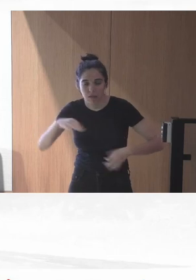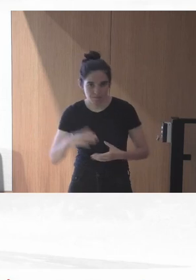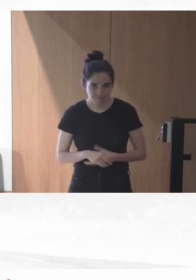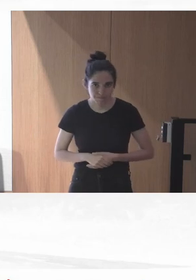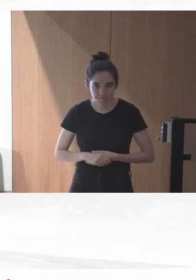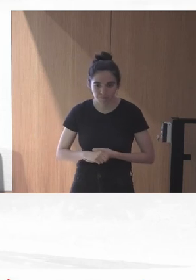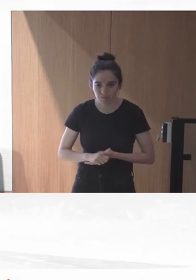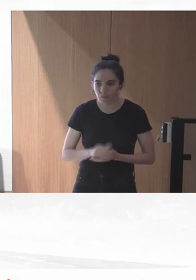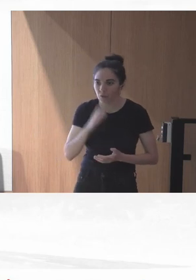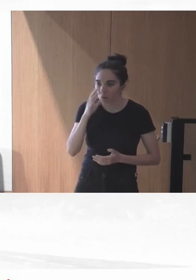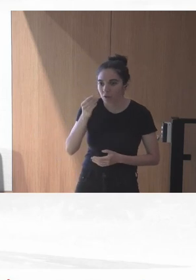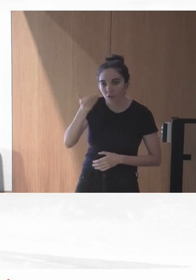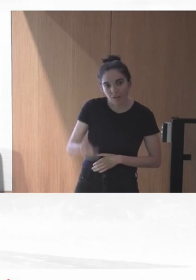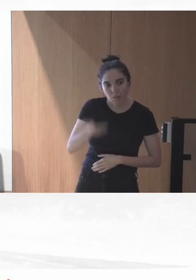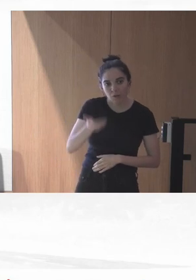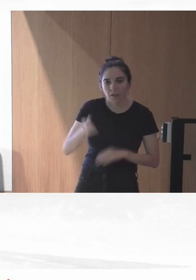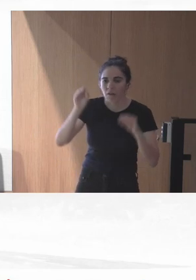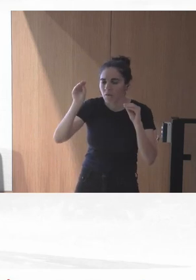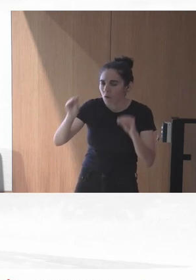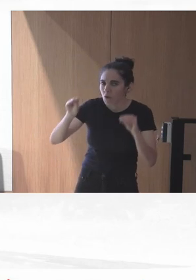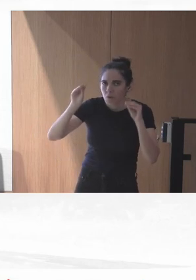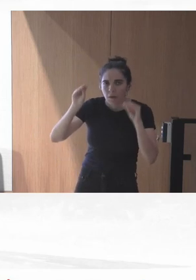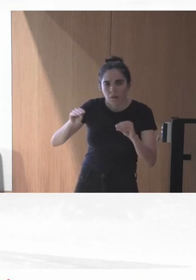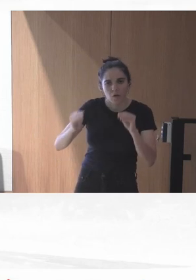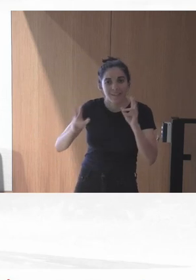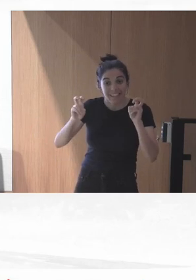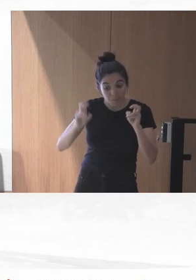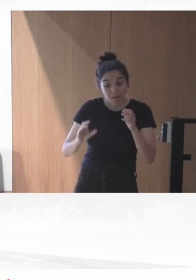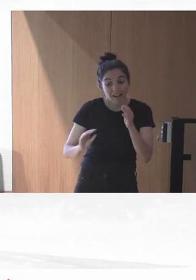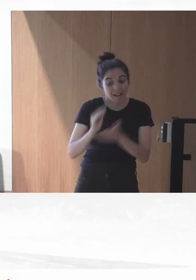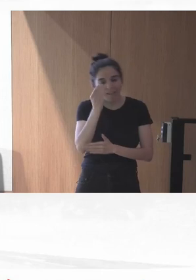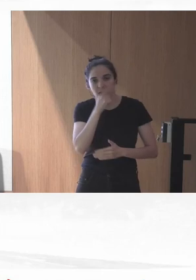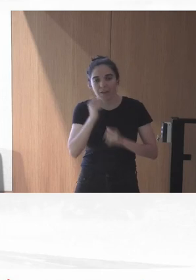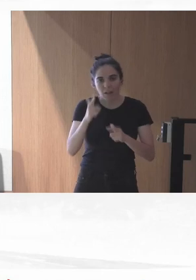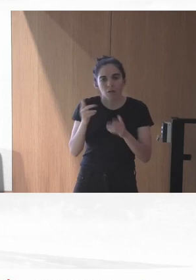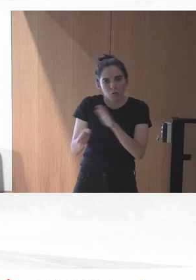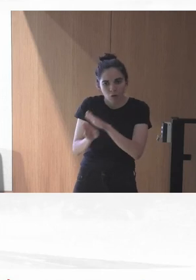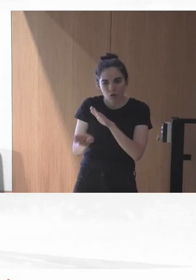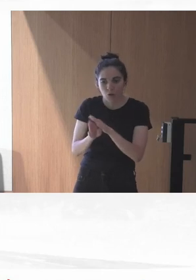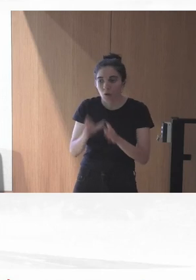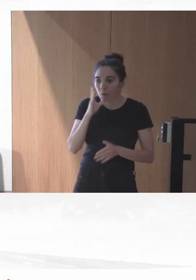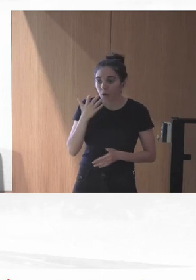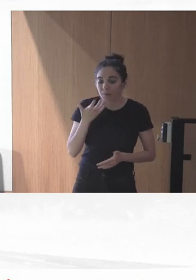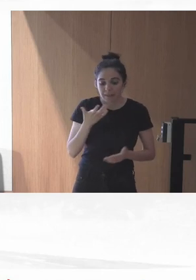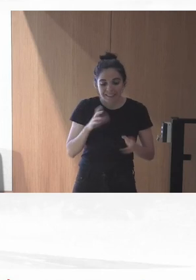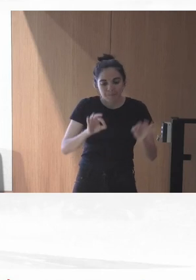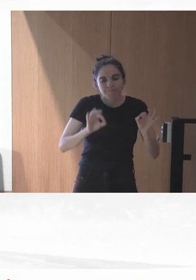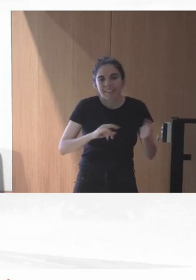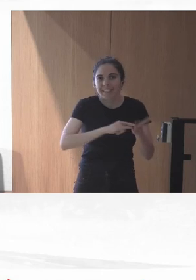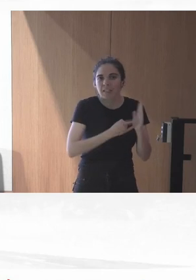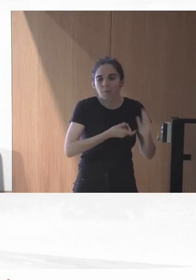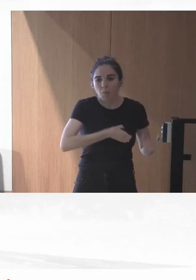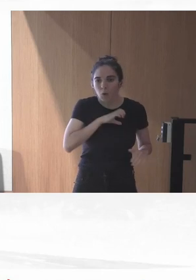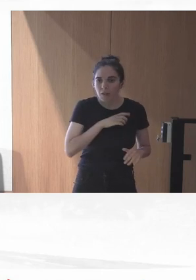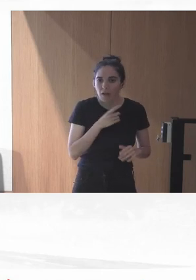muy importante que se siga haciendo muchísima formación sobre ella y que se forme a las personas porque, sobre todo en el sistema policial, requiere de esta figura